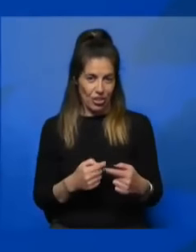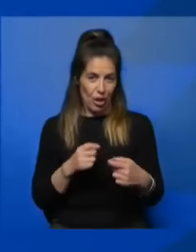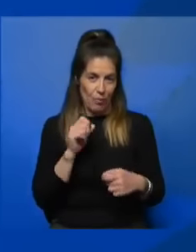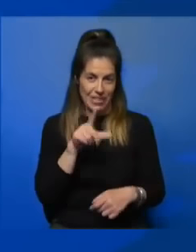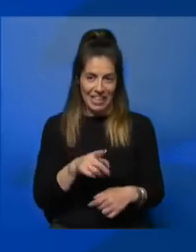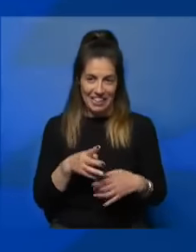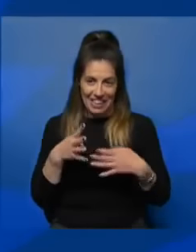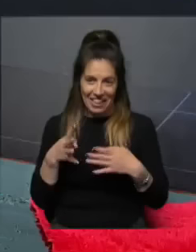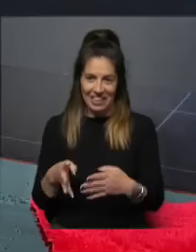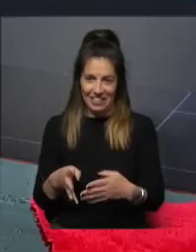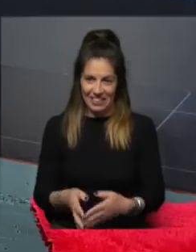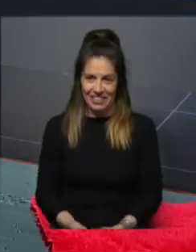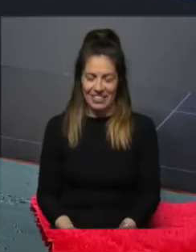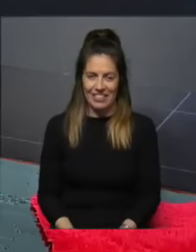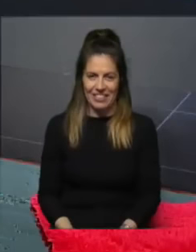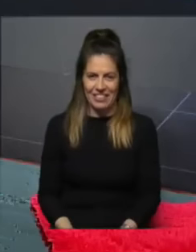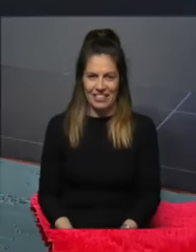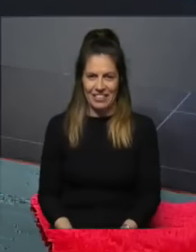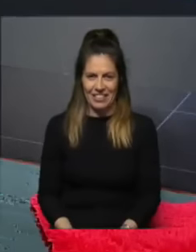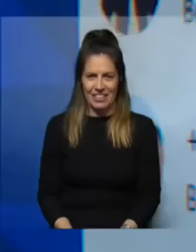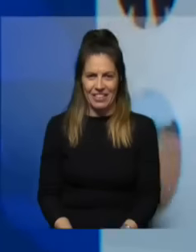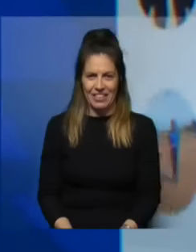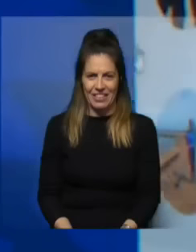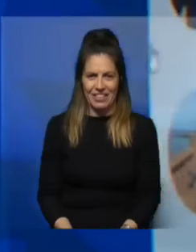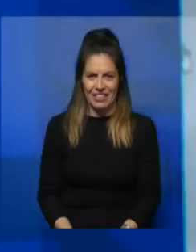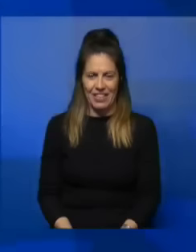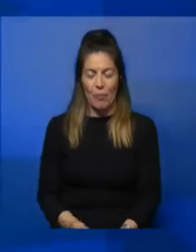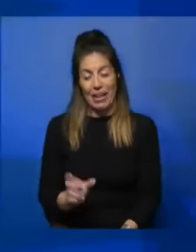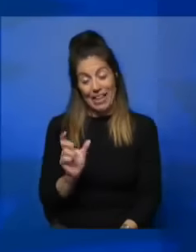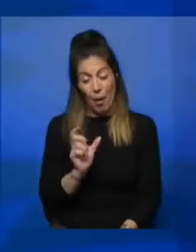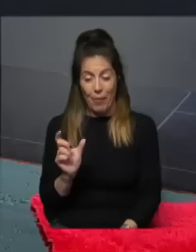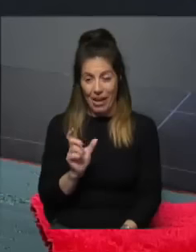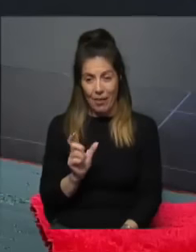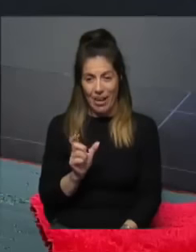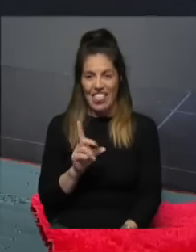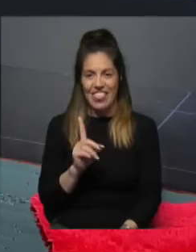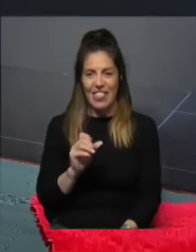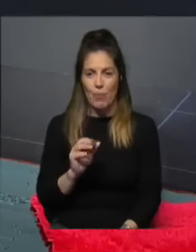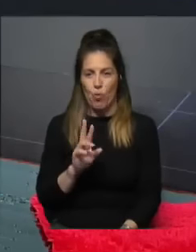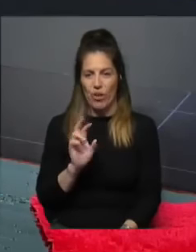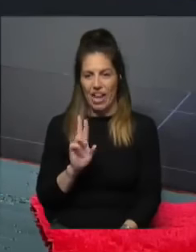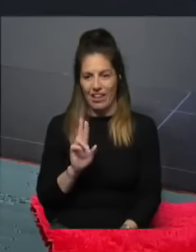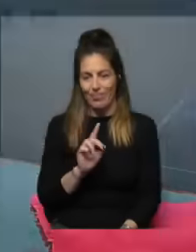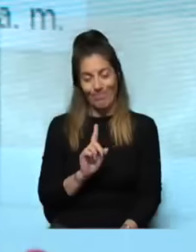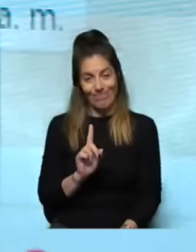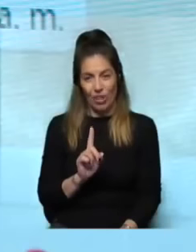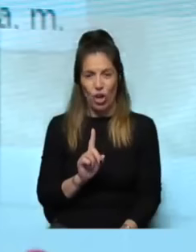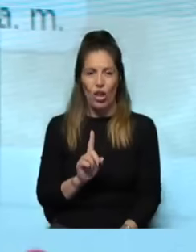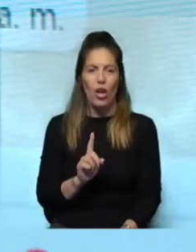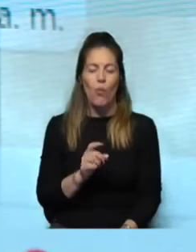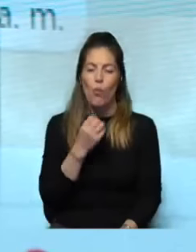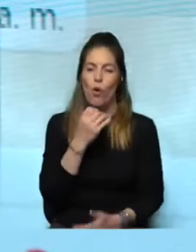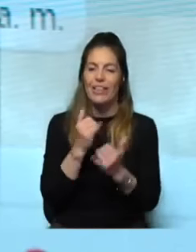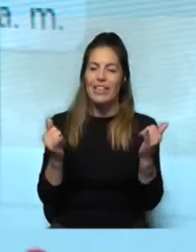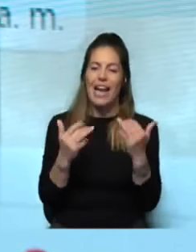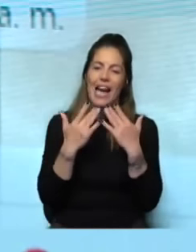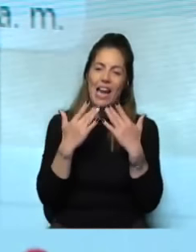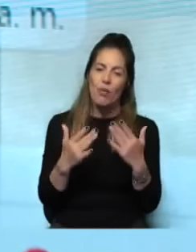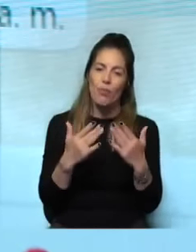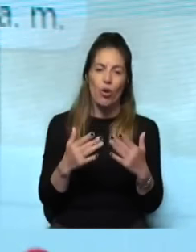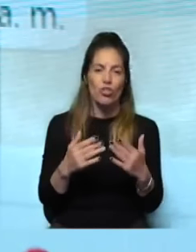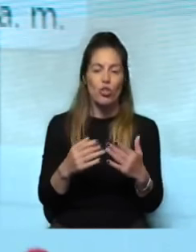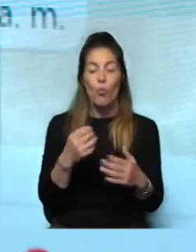Sí. No, capaz que no fue el término el más indicado, profe. Buen día, hermosos. Intentamos mejorar y sería bueno que